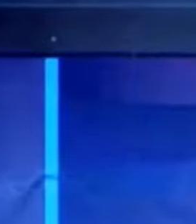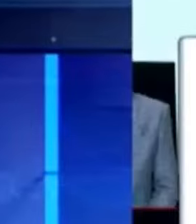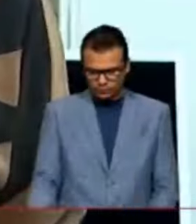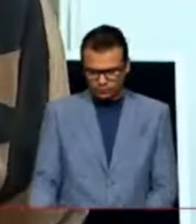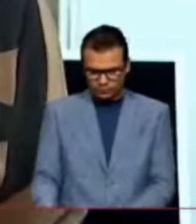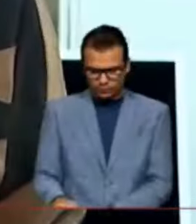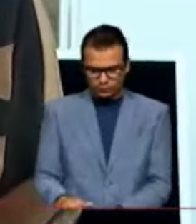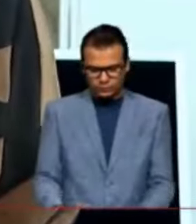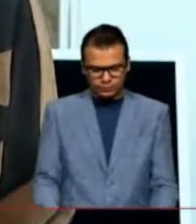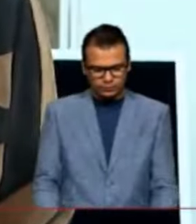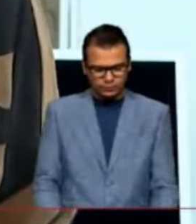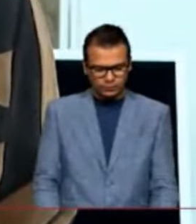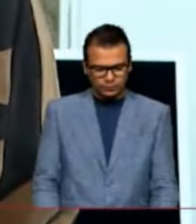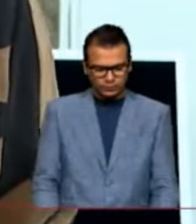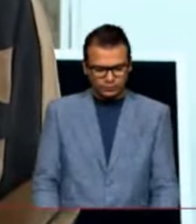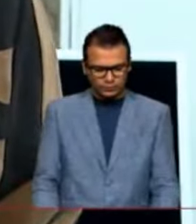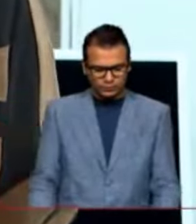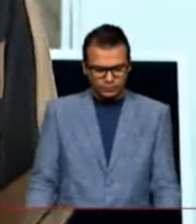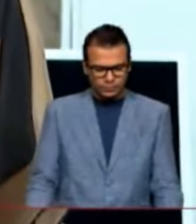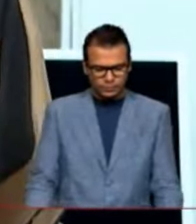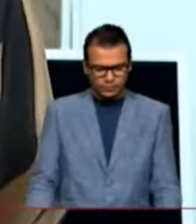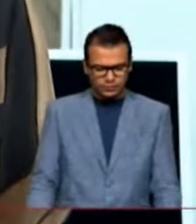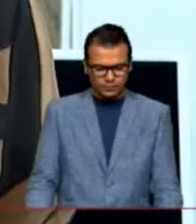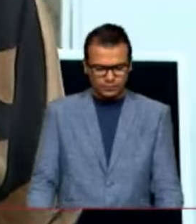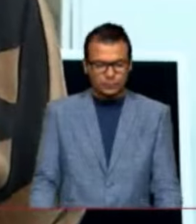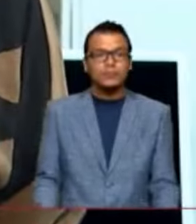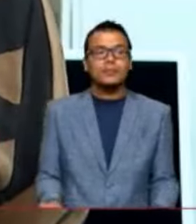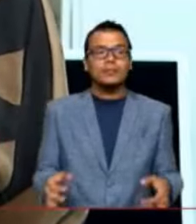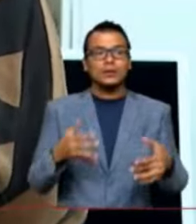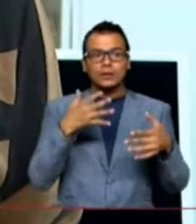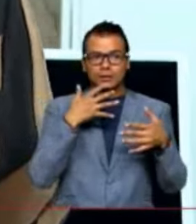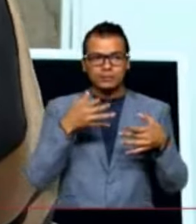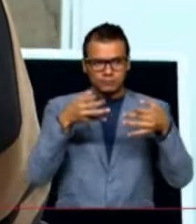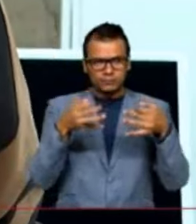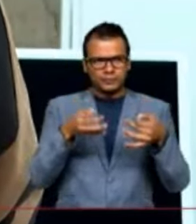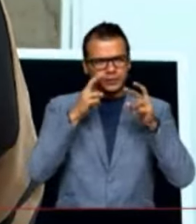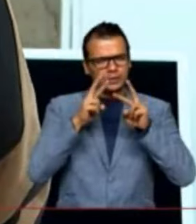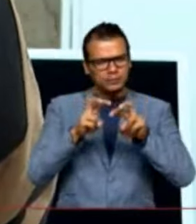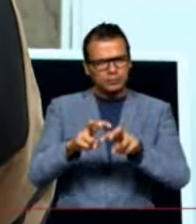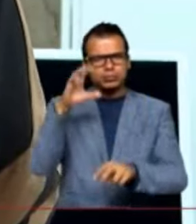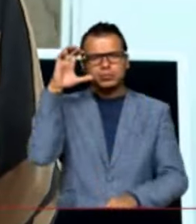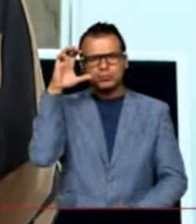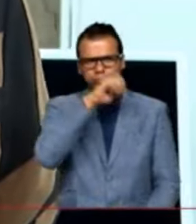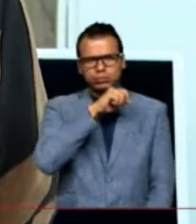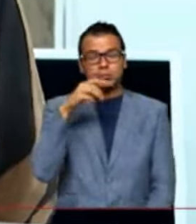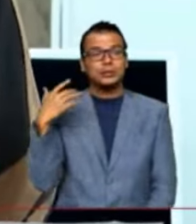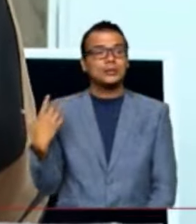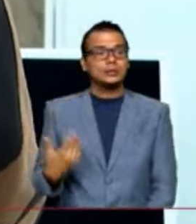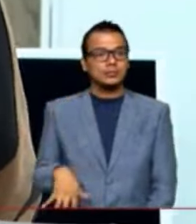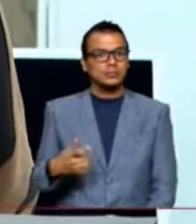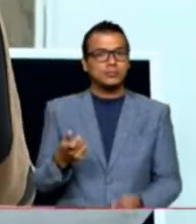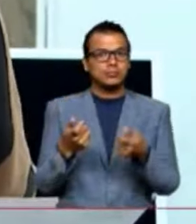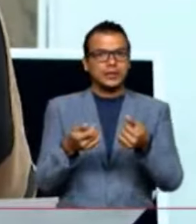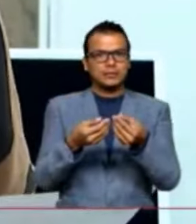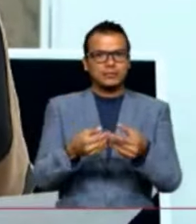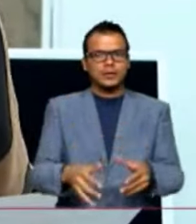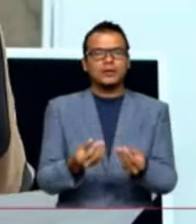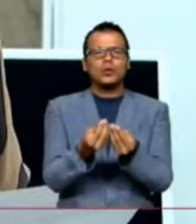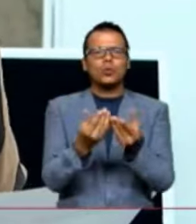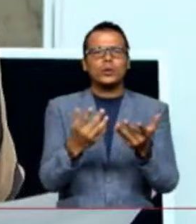perjuicio aperturó denuncia y la investigación arrojó como resultado Un detrimento superior a los